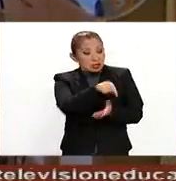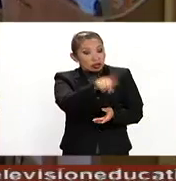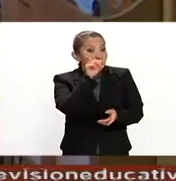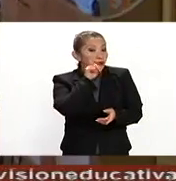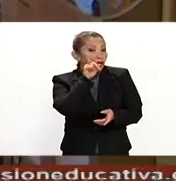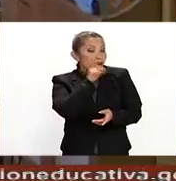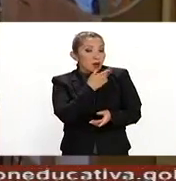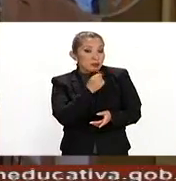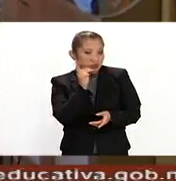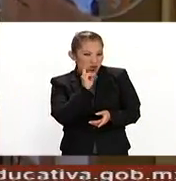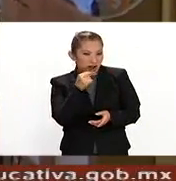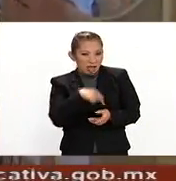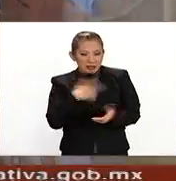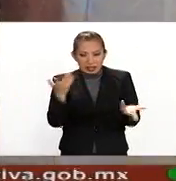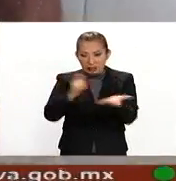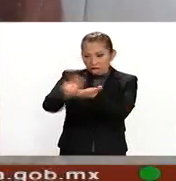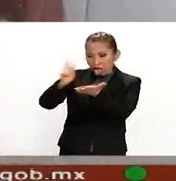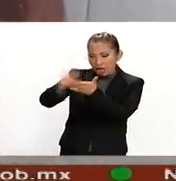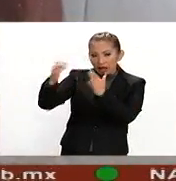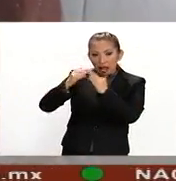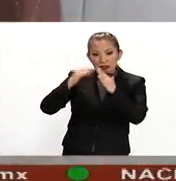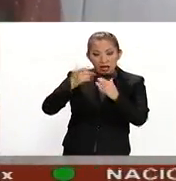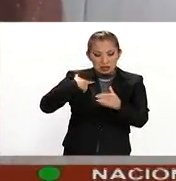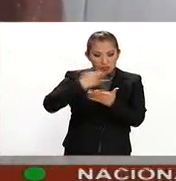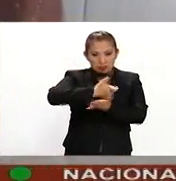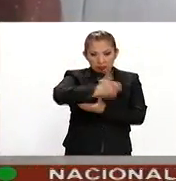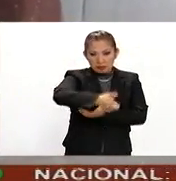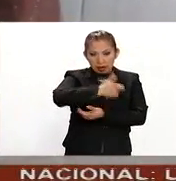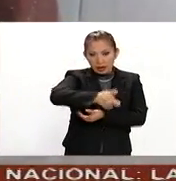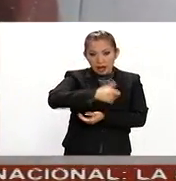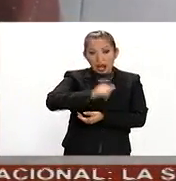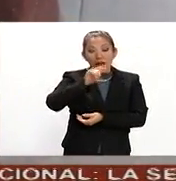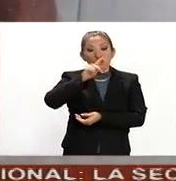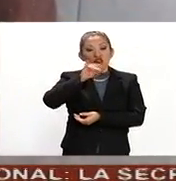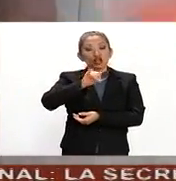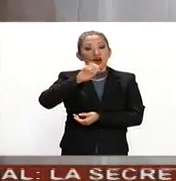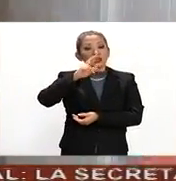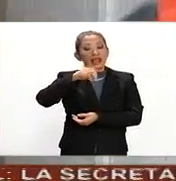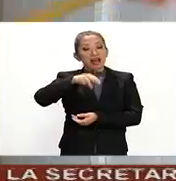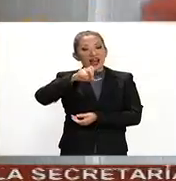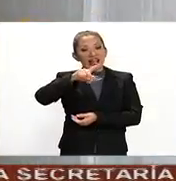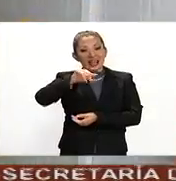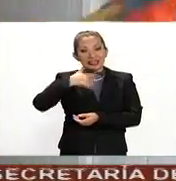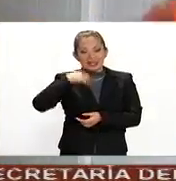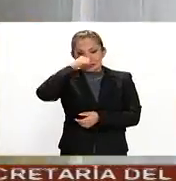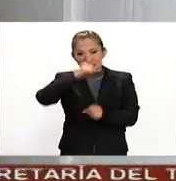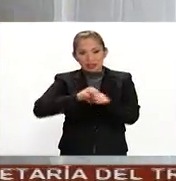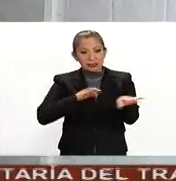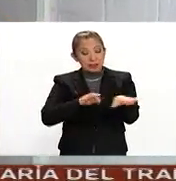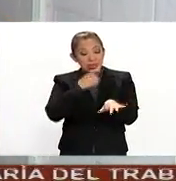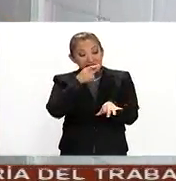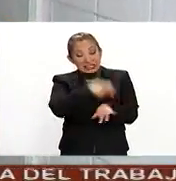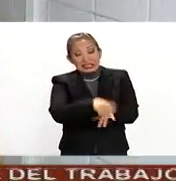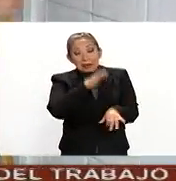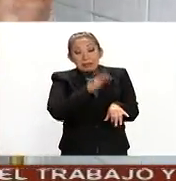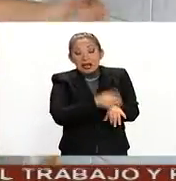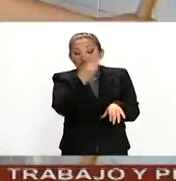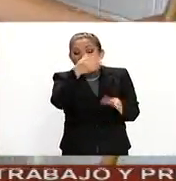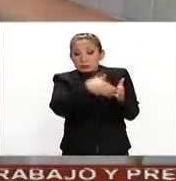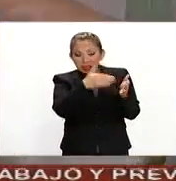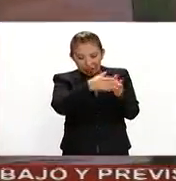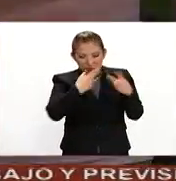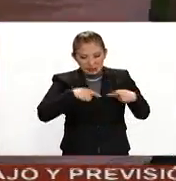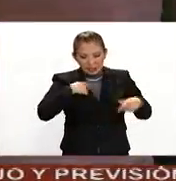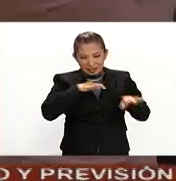las y los trabajadores domésticos, así como su remuneración. Alfonso Navarrete Prida, secretario del Trabajo, reveló que de las más de 2 millones